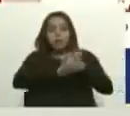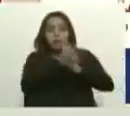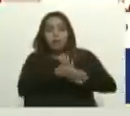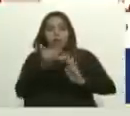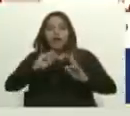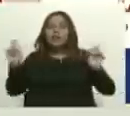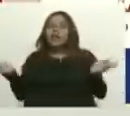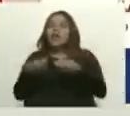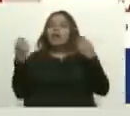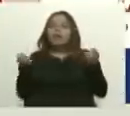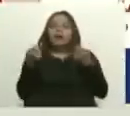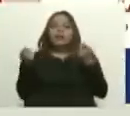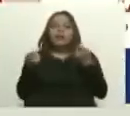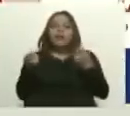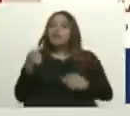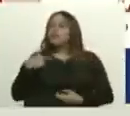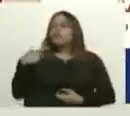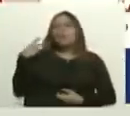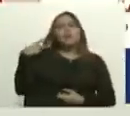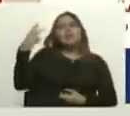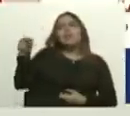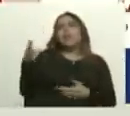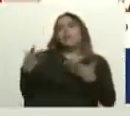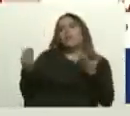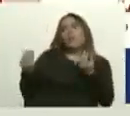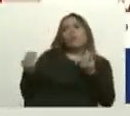gran campaña del yo me iría demasiado,